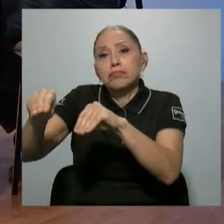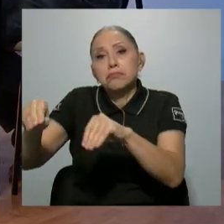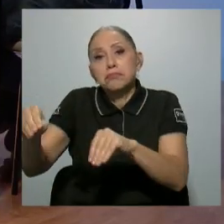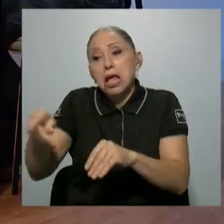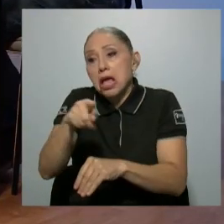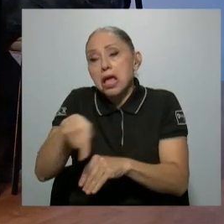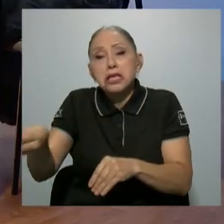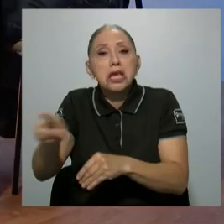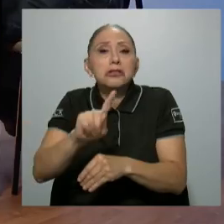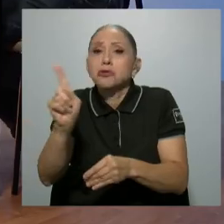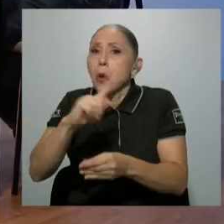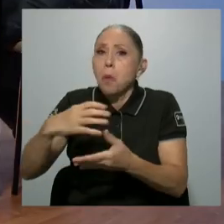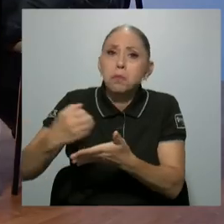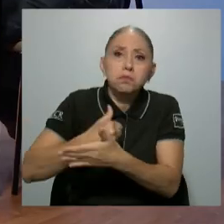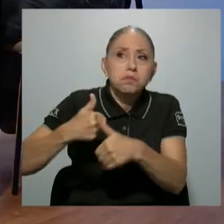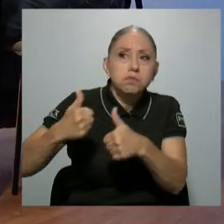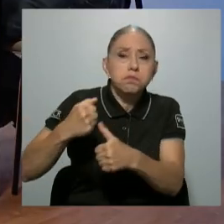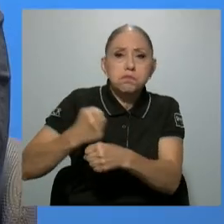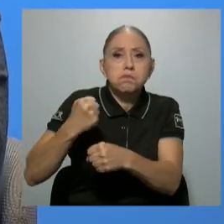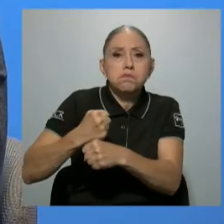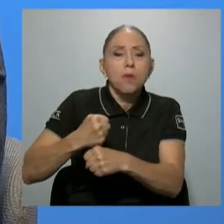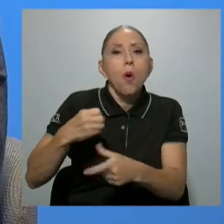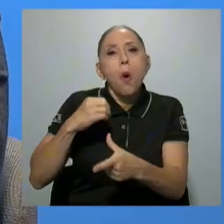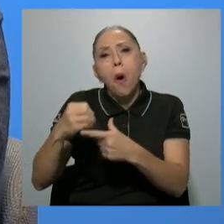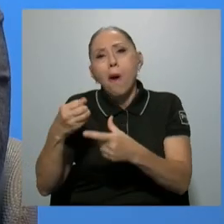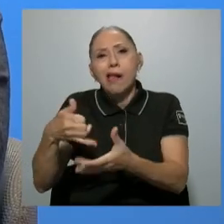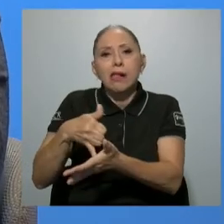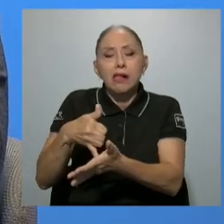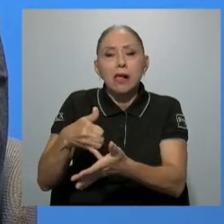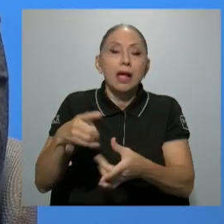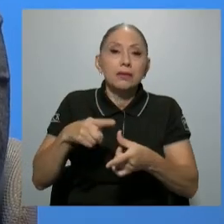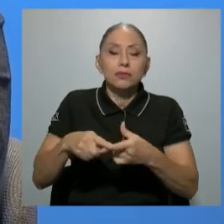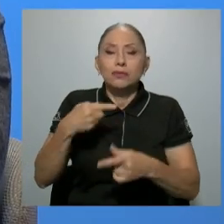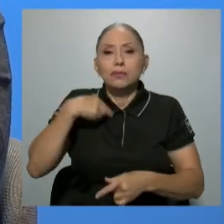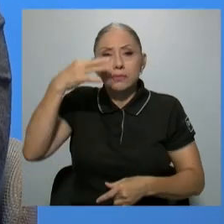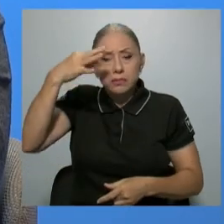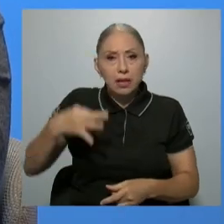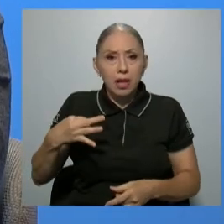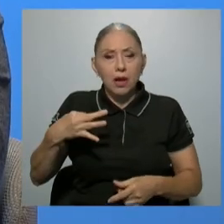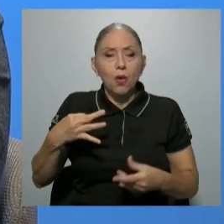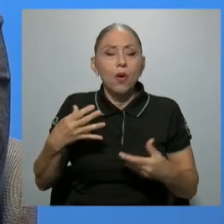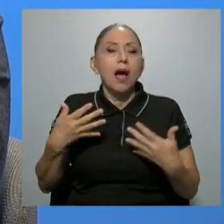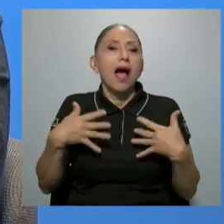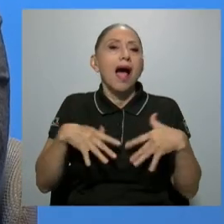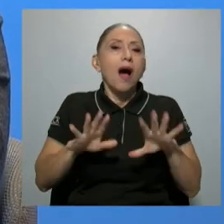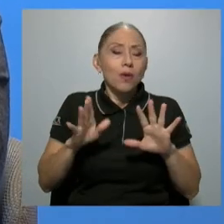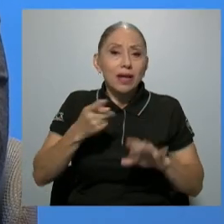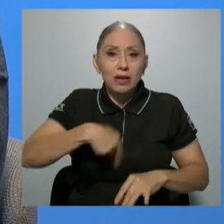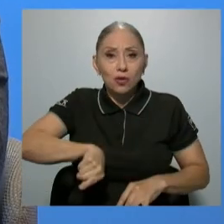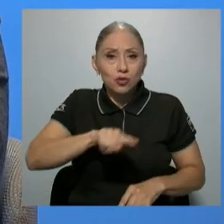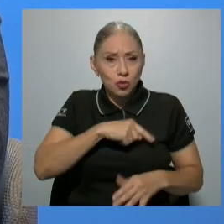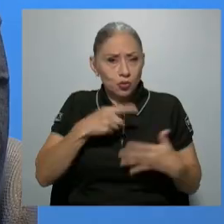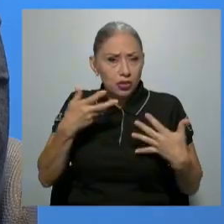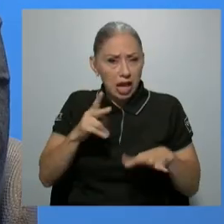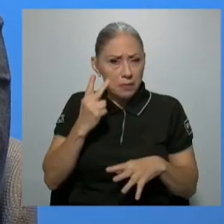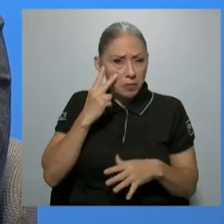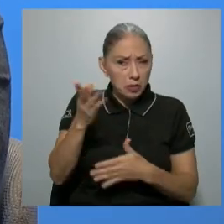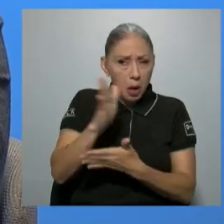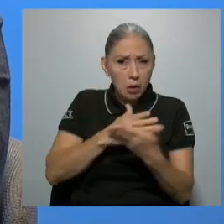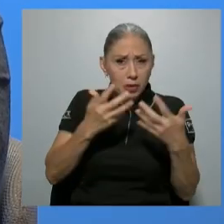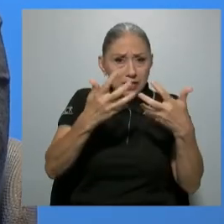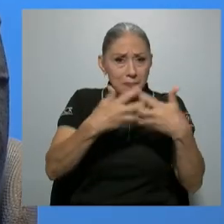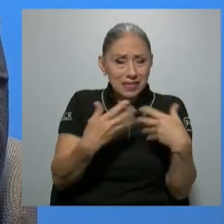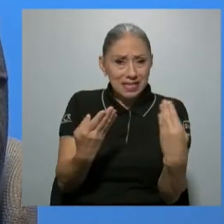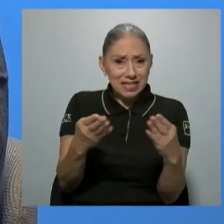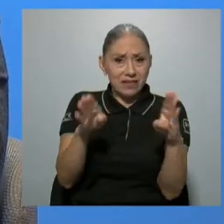sido deficientes. Entonces, en ese sentido, por ejemplo, yo creo que aunque evidentemente hemos observado algunas empresas que han cerrado, en particular